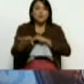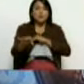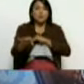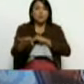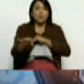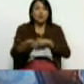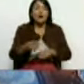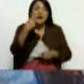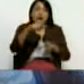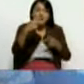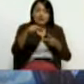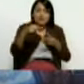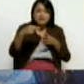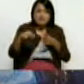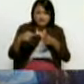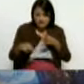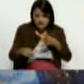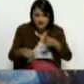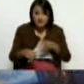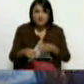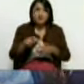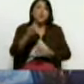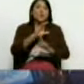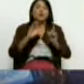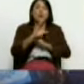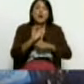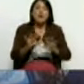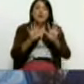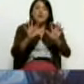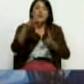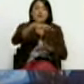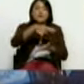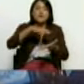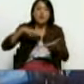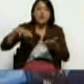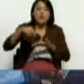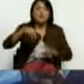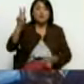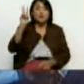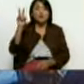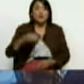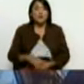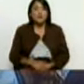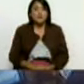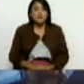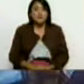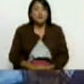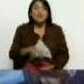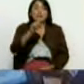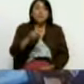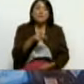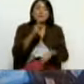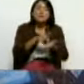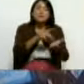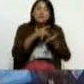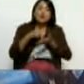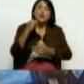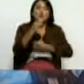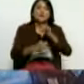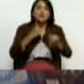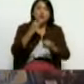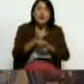de artistas agrupaciones teatrales y culturales de 10 estados de nuestro país Tendremos una ación internacional también de movimientos de